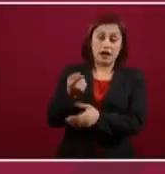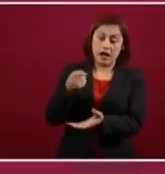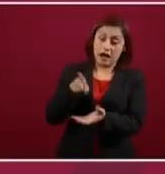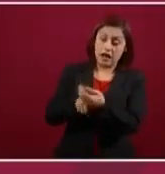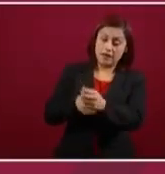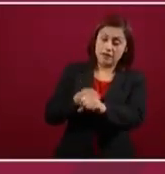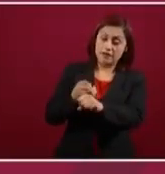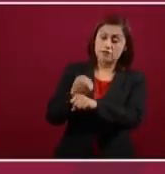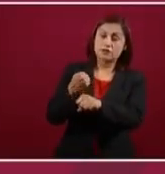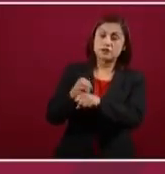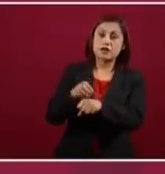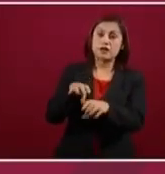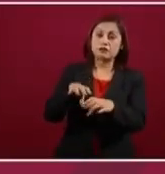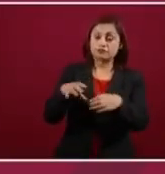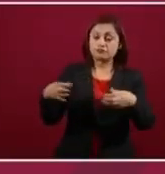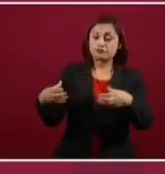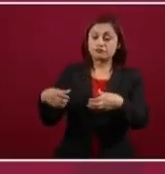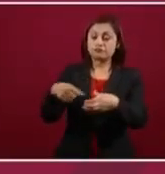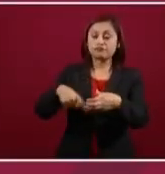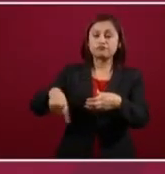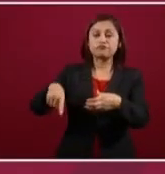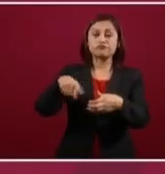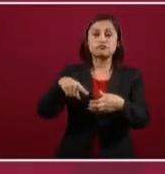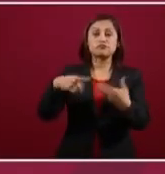de primer nivel.